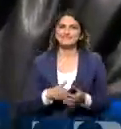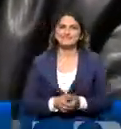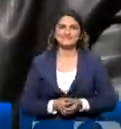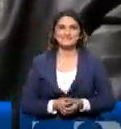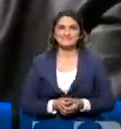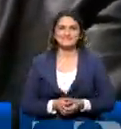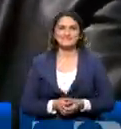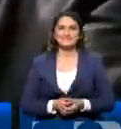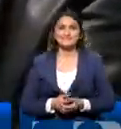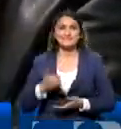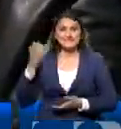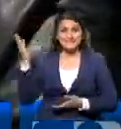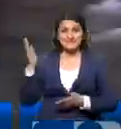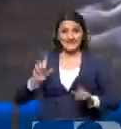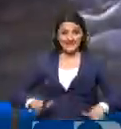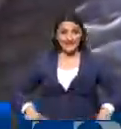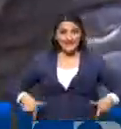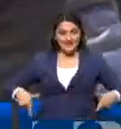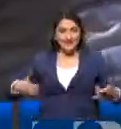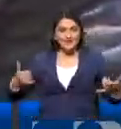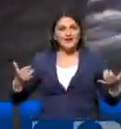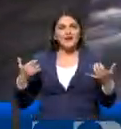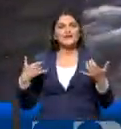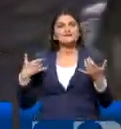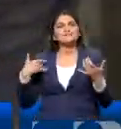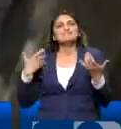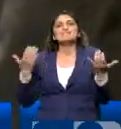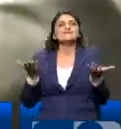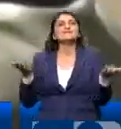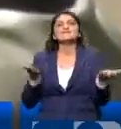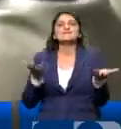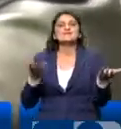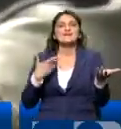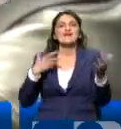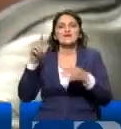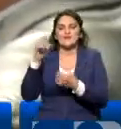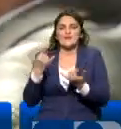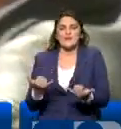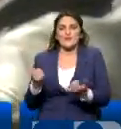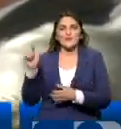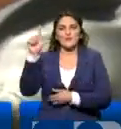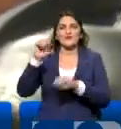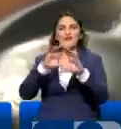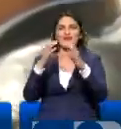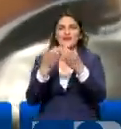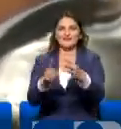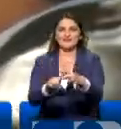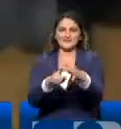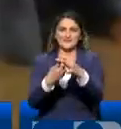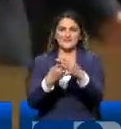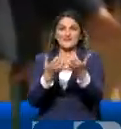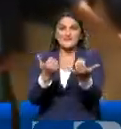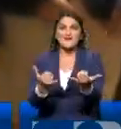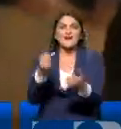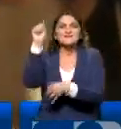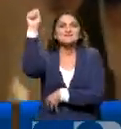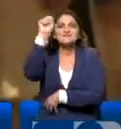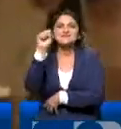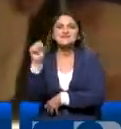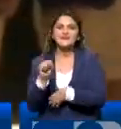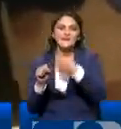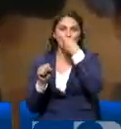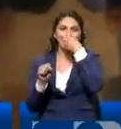el presidente moreno salió de su despacho para inaugurar este lunes el nuevo año escolar para el régimen sierra y amazonía